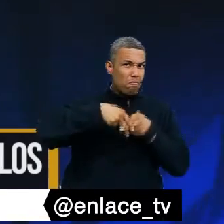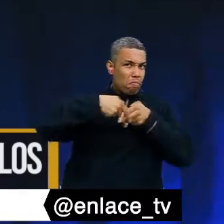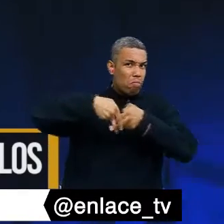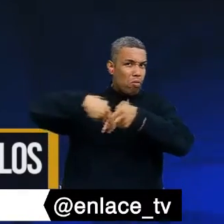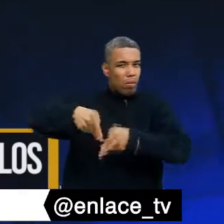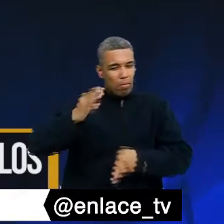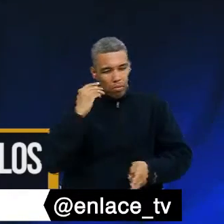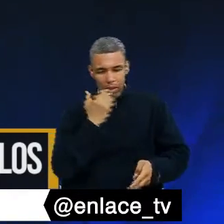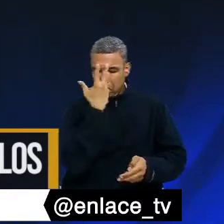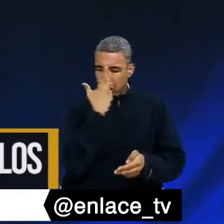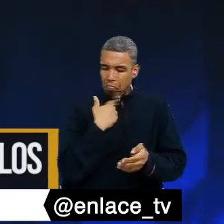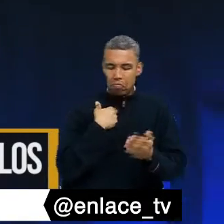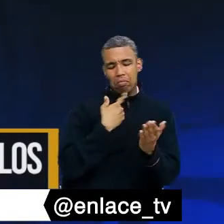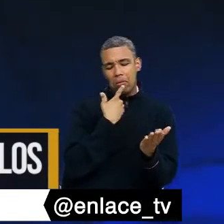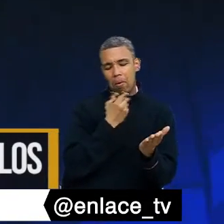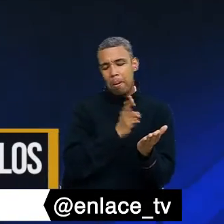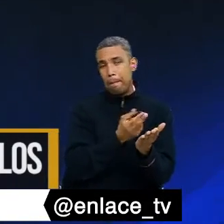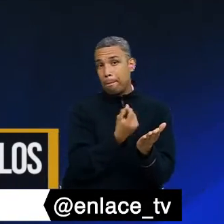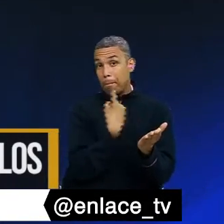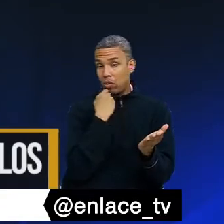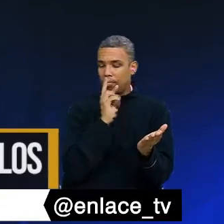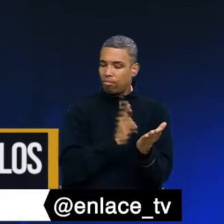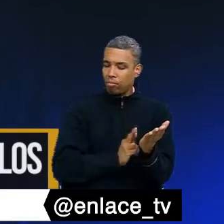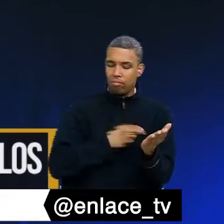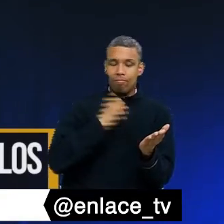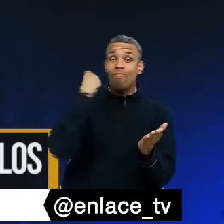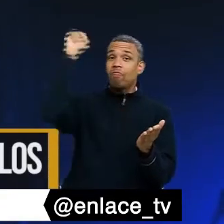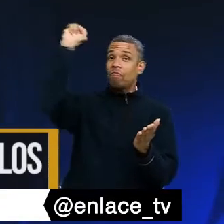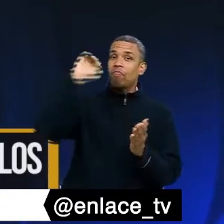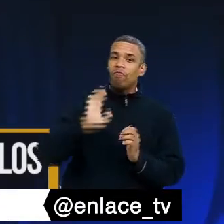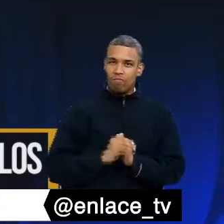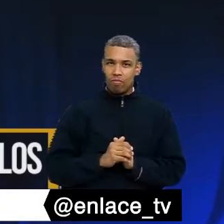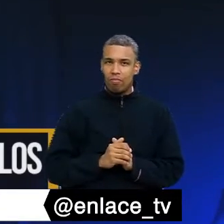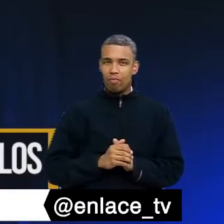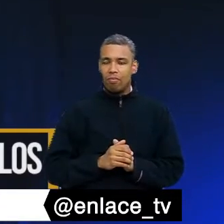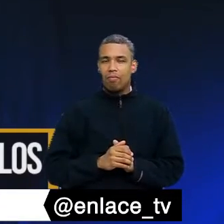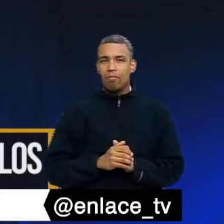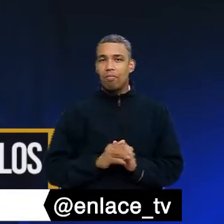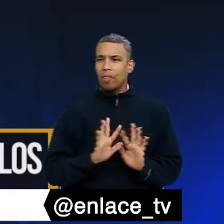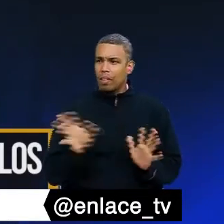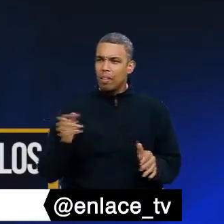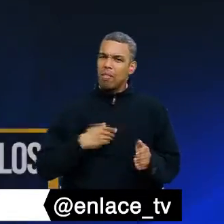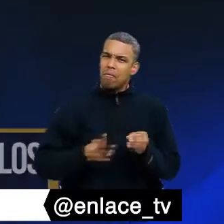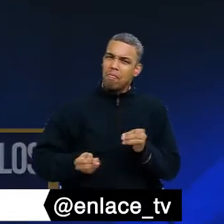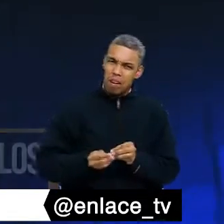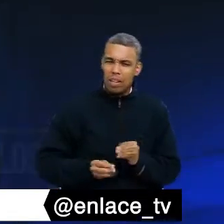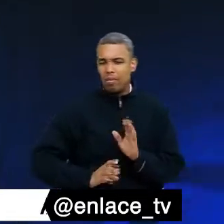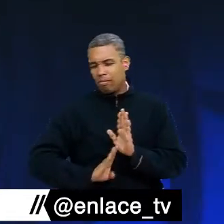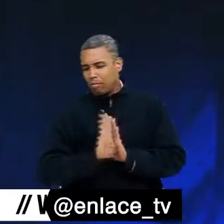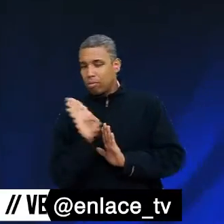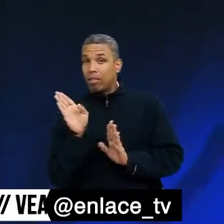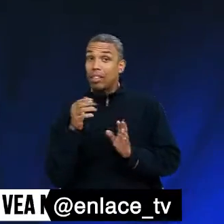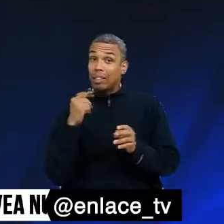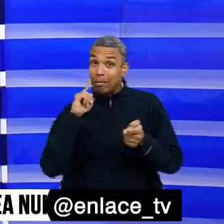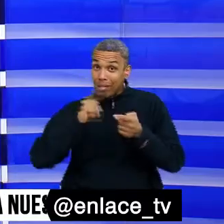2016. Sarmiento, un barranqueño, seguirá cosechando logros para consolidar su profesión como médico